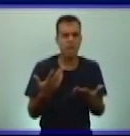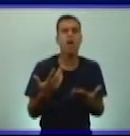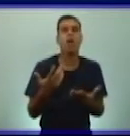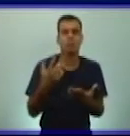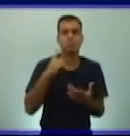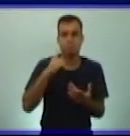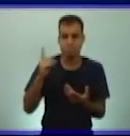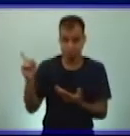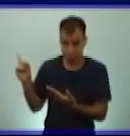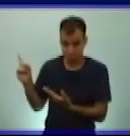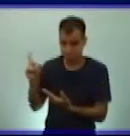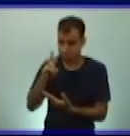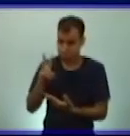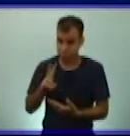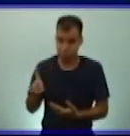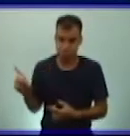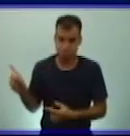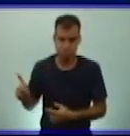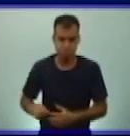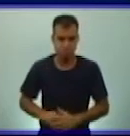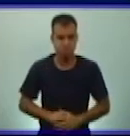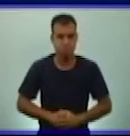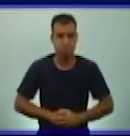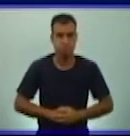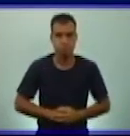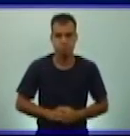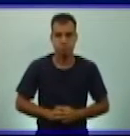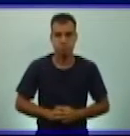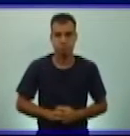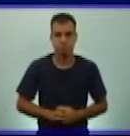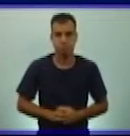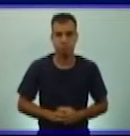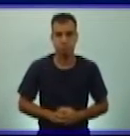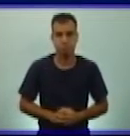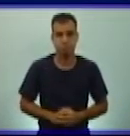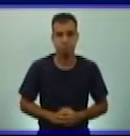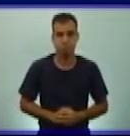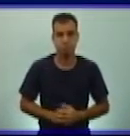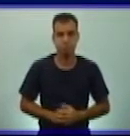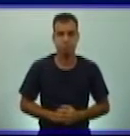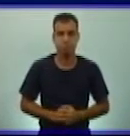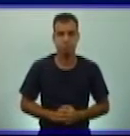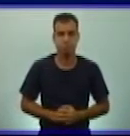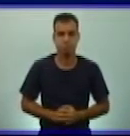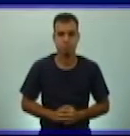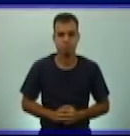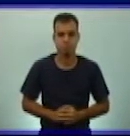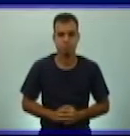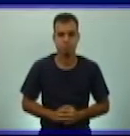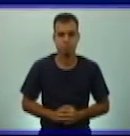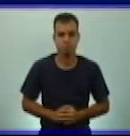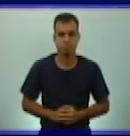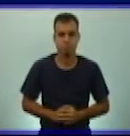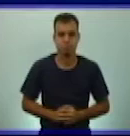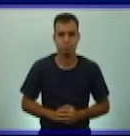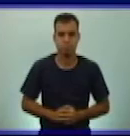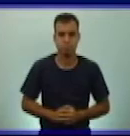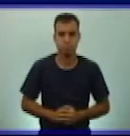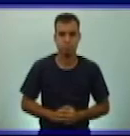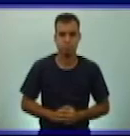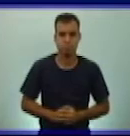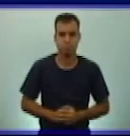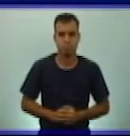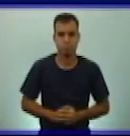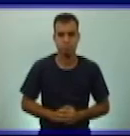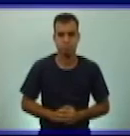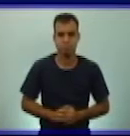Estado ejerce soberanía y jurisdicción sobre todo el territorio nacional, integrado por la isla de Cuba, la isla de la